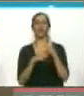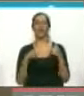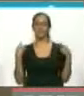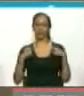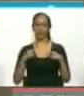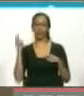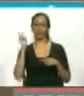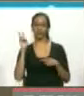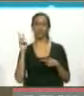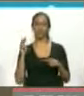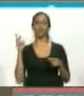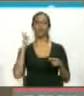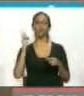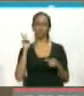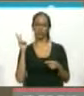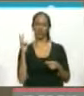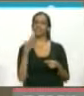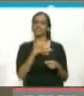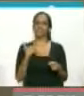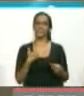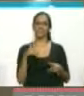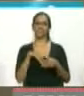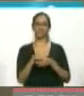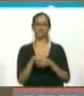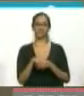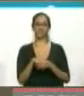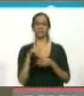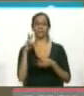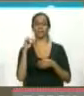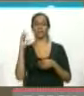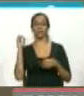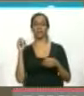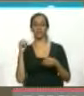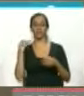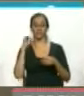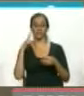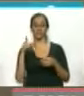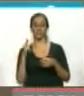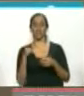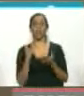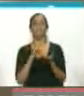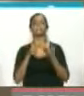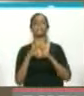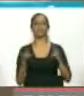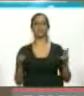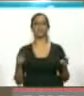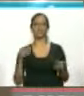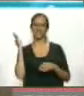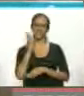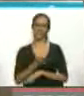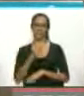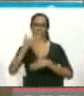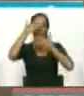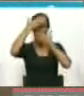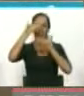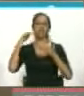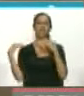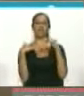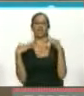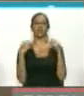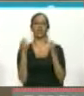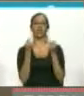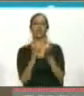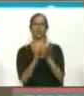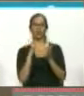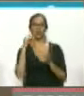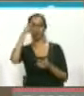venezolanos los venezolanos quieren elecciones 2020 se ataca en paz castigo para el terrorismo y la guerra económica